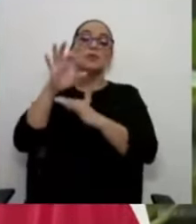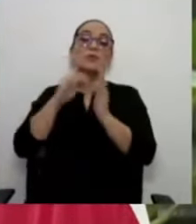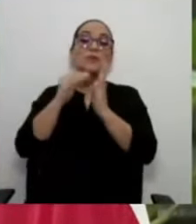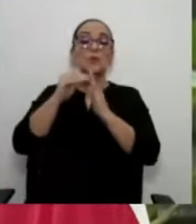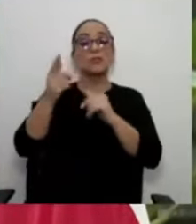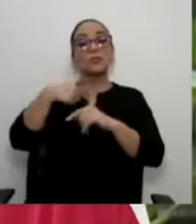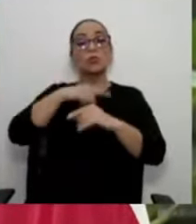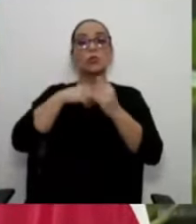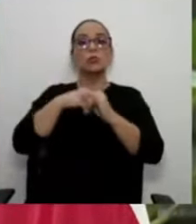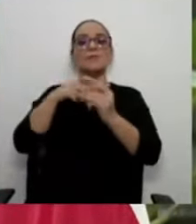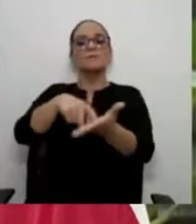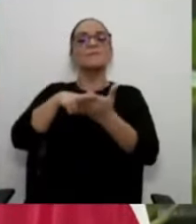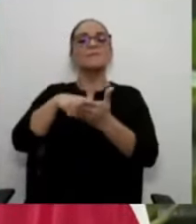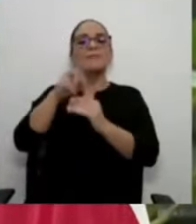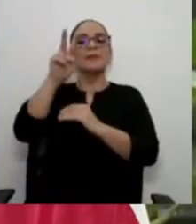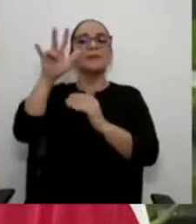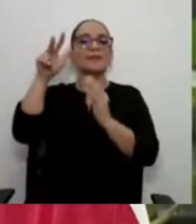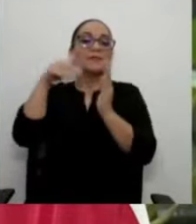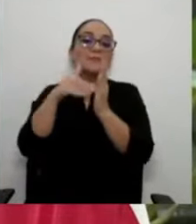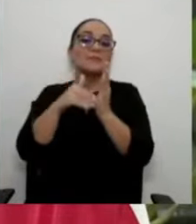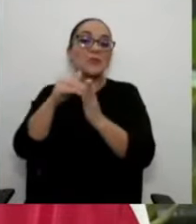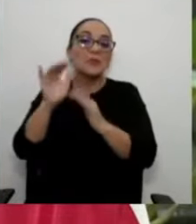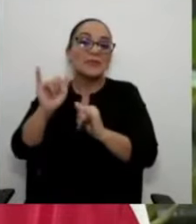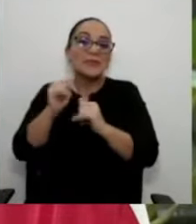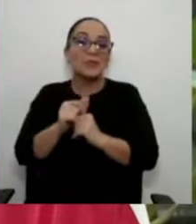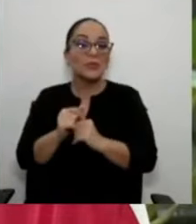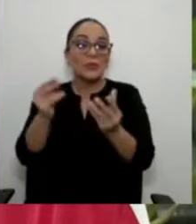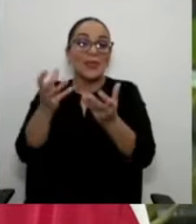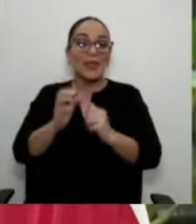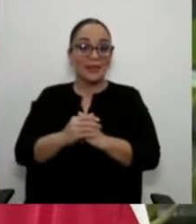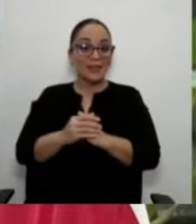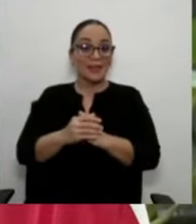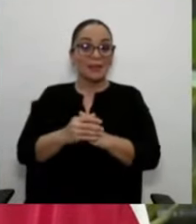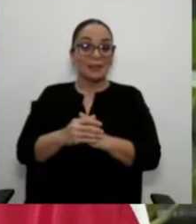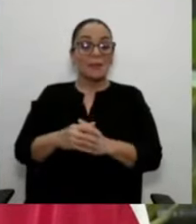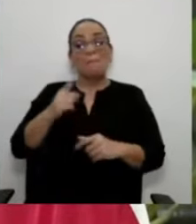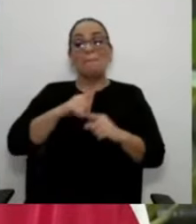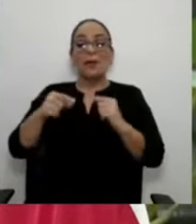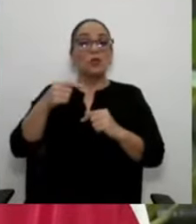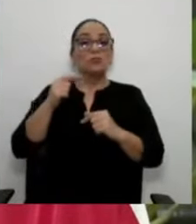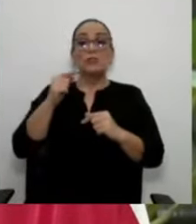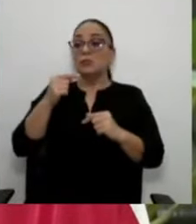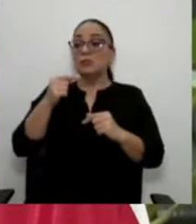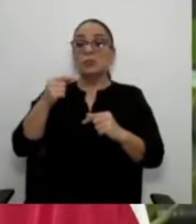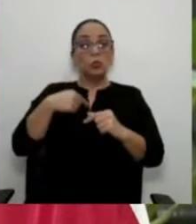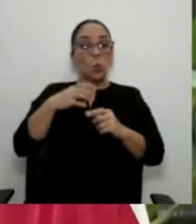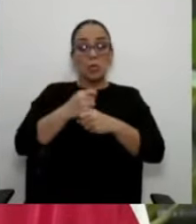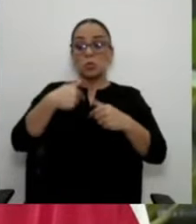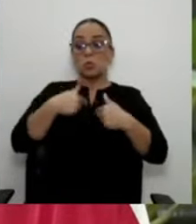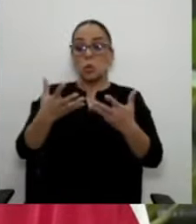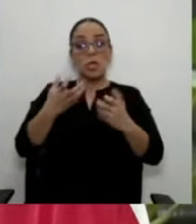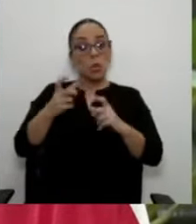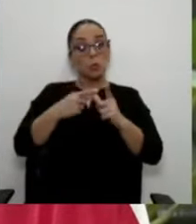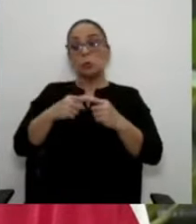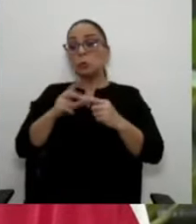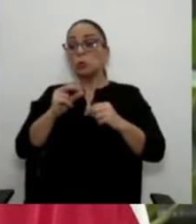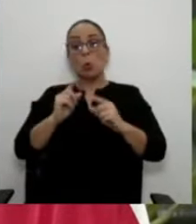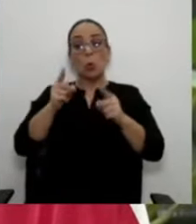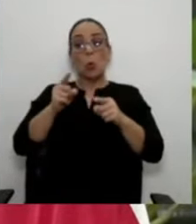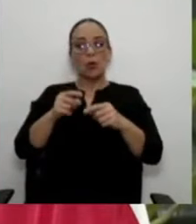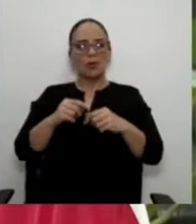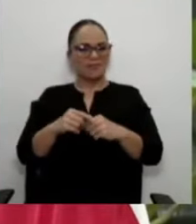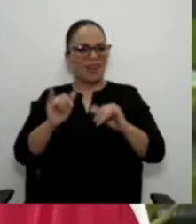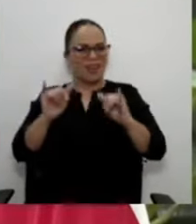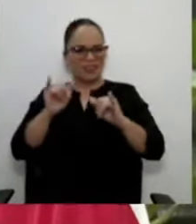demandando 23 mil millones. Y si no es donde yo quiero, yo no voy. ¿Sí?